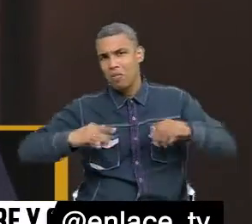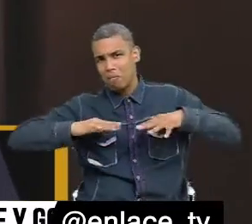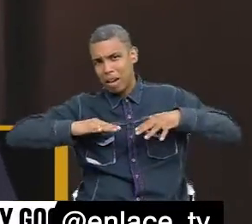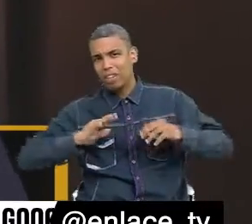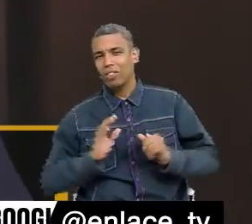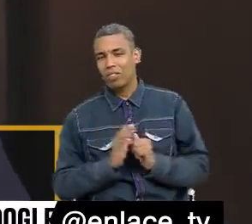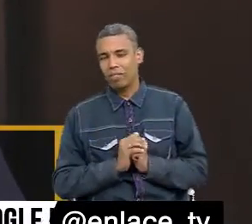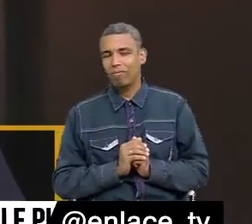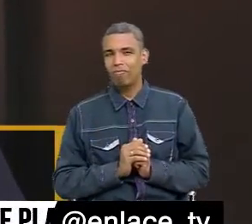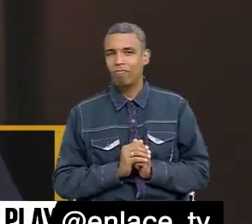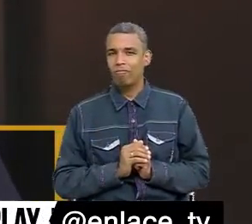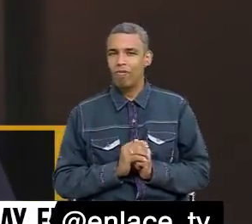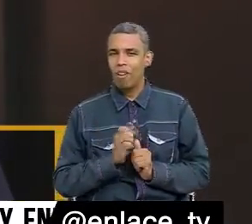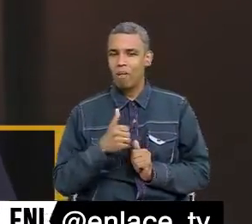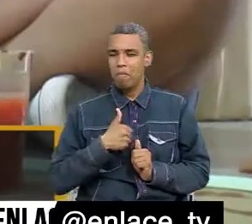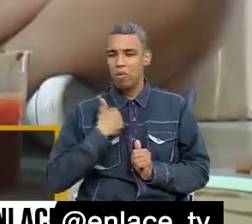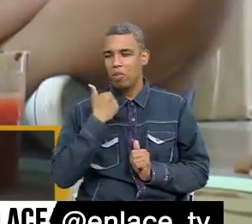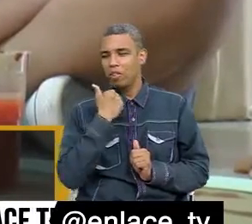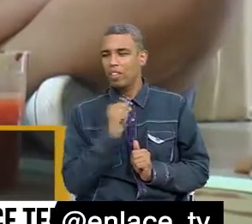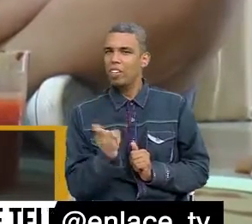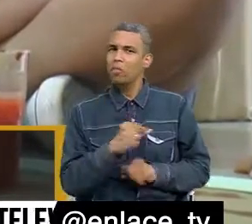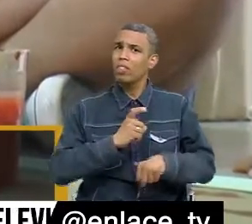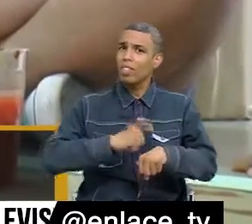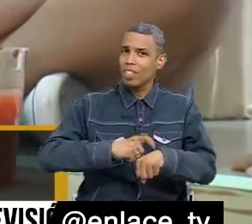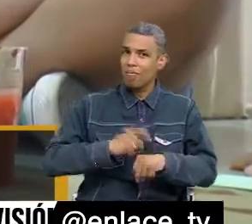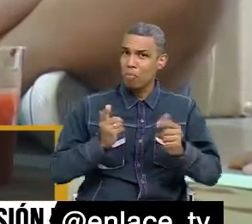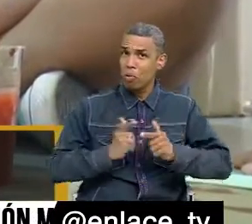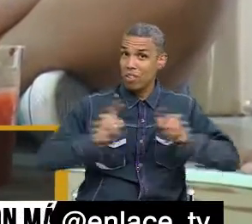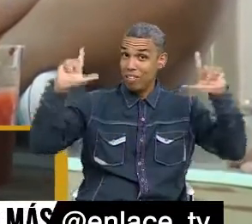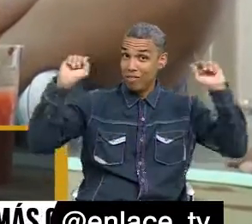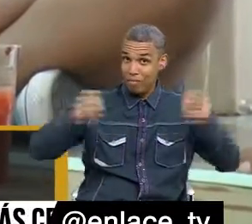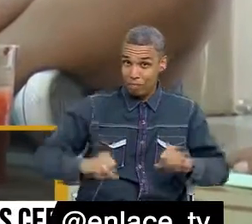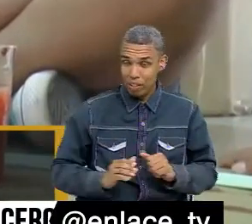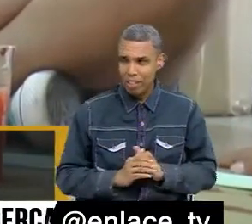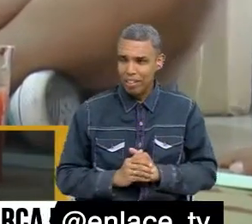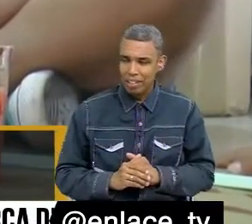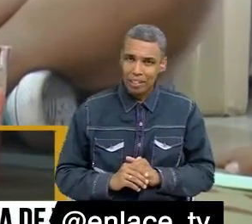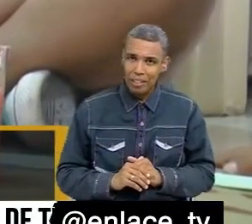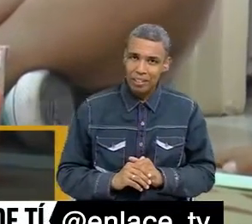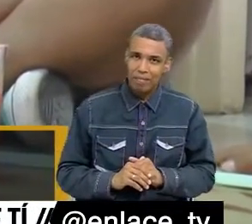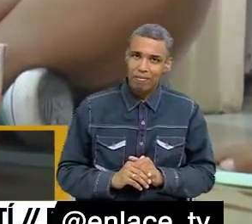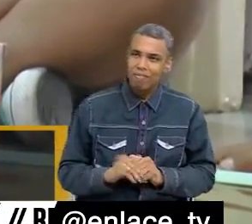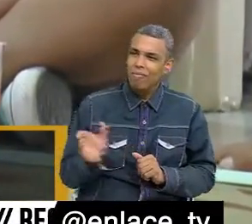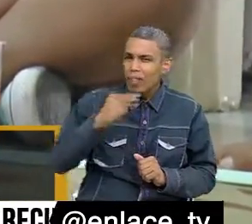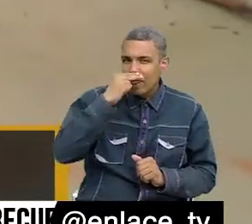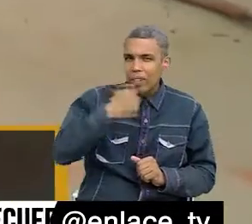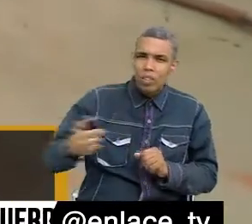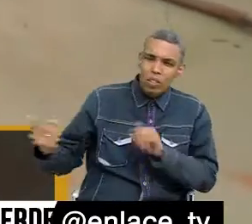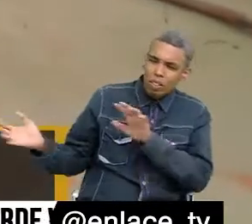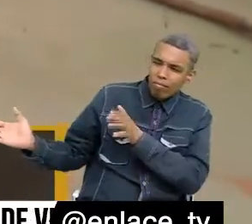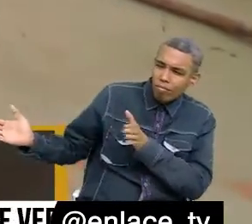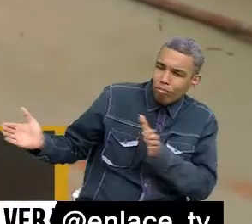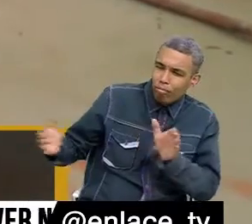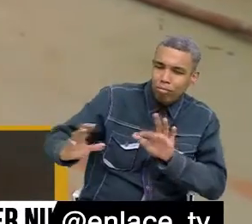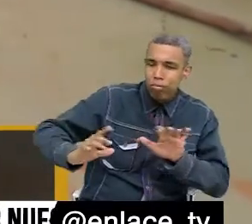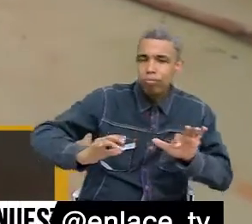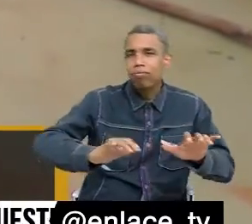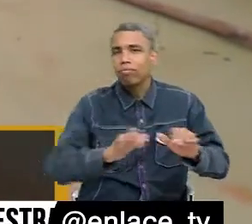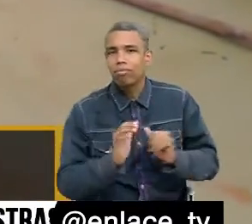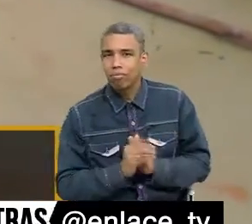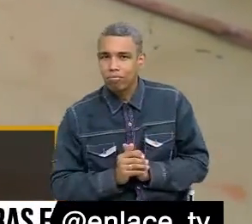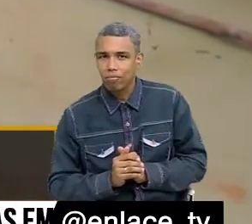implementando un programa de aprovechamiento del tiempo libre. El proyecto se llama Vacacionando en Convivencia. ¿Y por qué Vacacionando en Convivencia? Porque